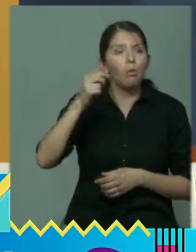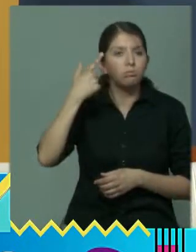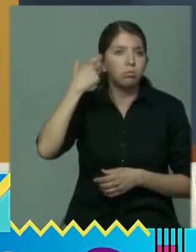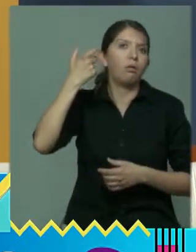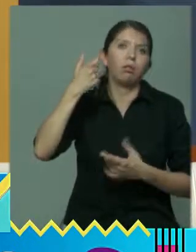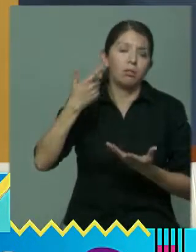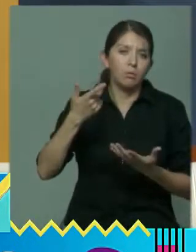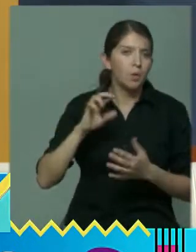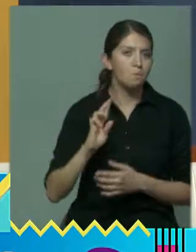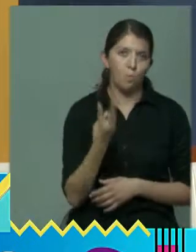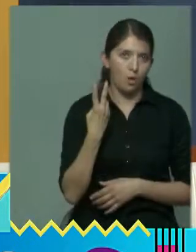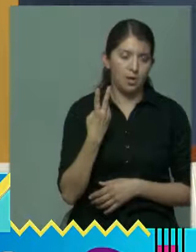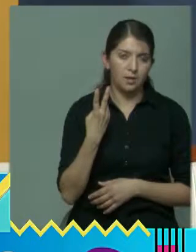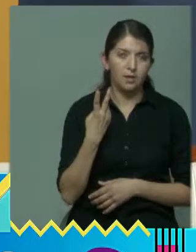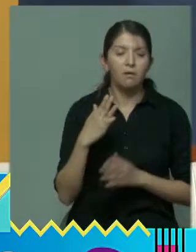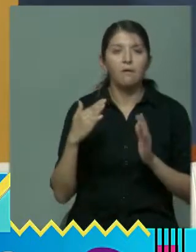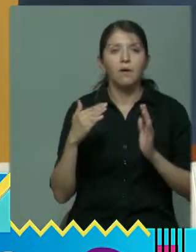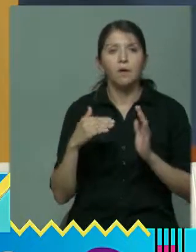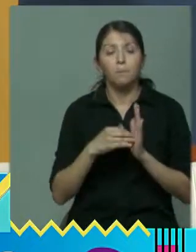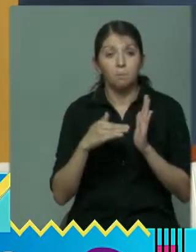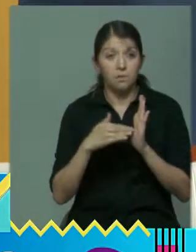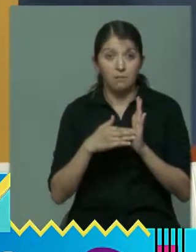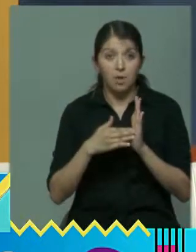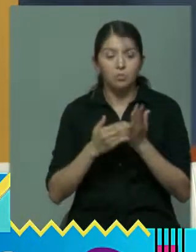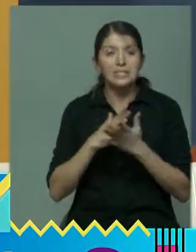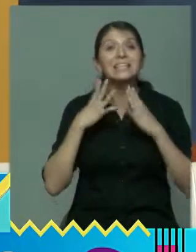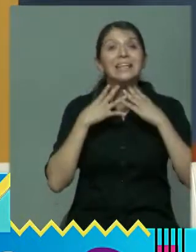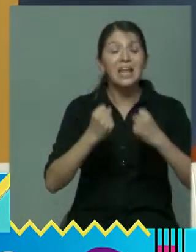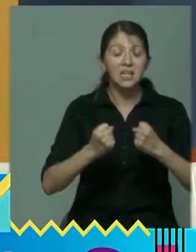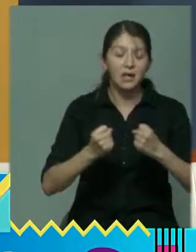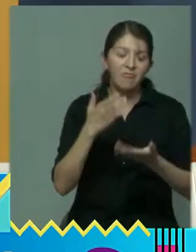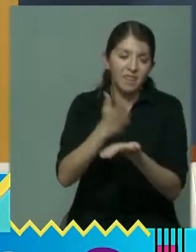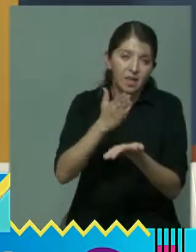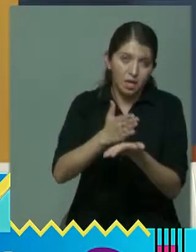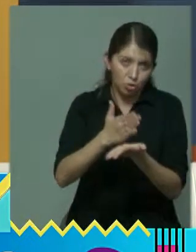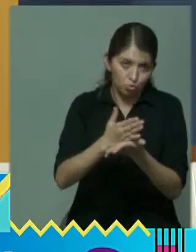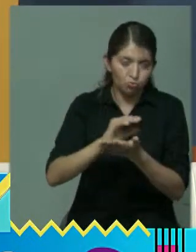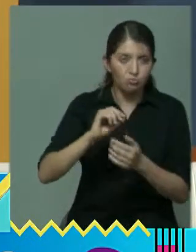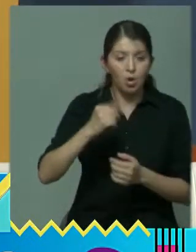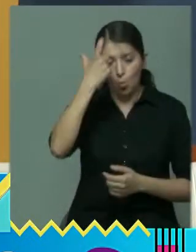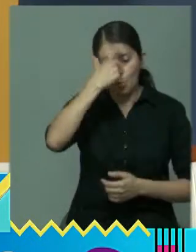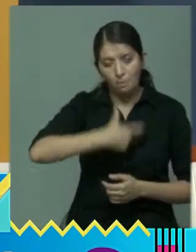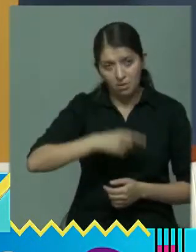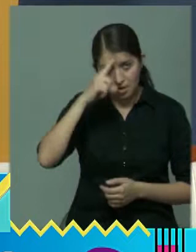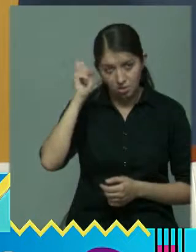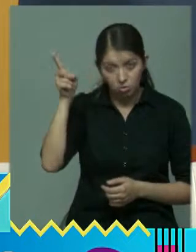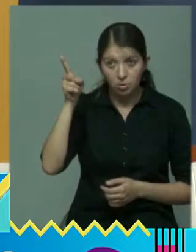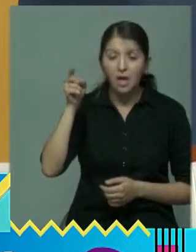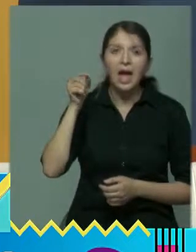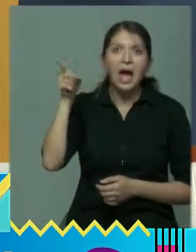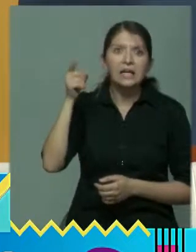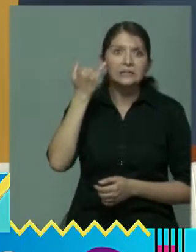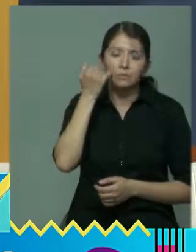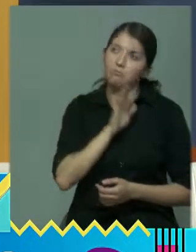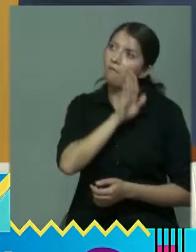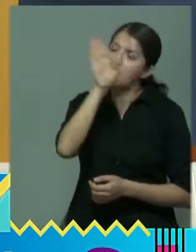claves, departamentos donde desde la Secretaría de Derechos Humanos de la Nación sí hemos intentado ir y hemos tenido resistencia, hemos tenido que hasta suspender